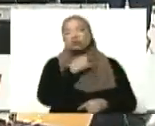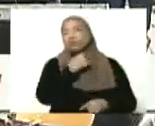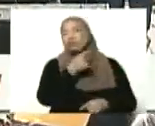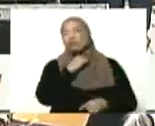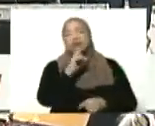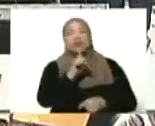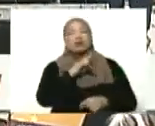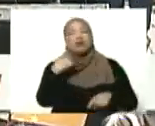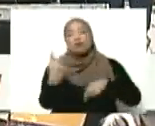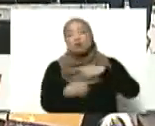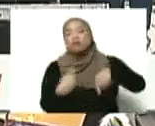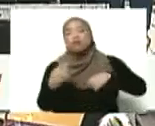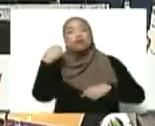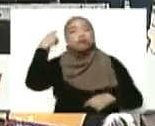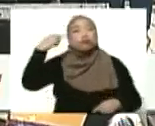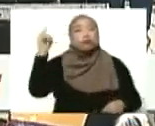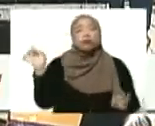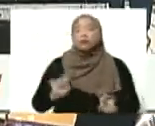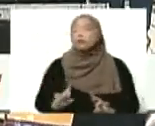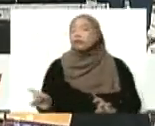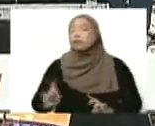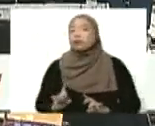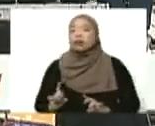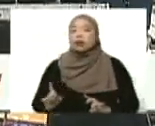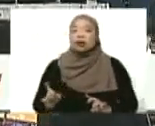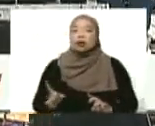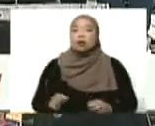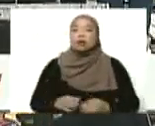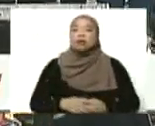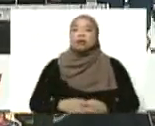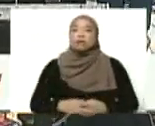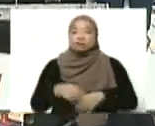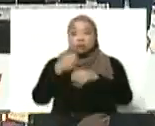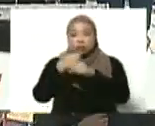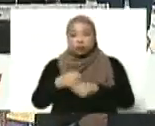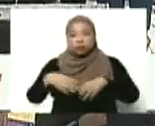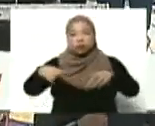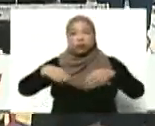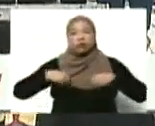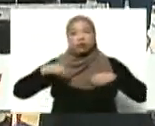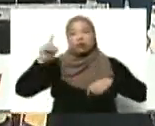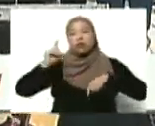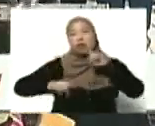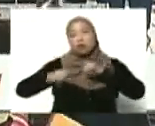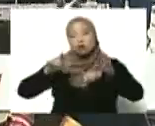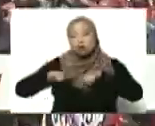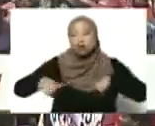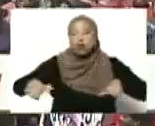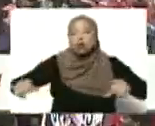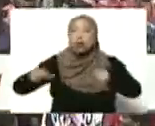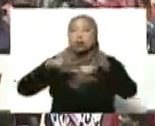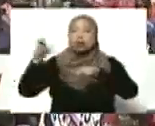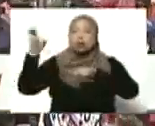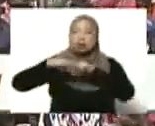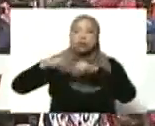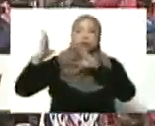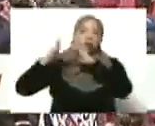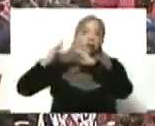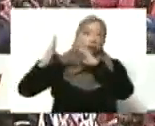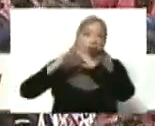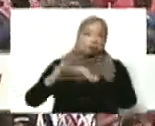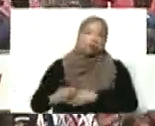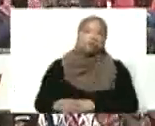Pero por si acaso, reitero mi compromiso. Espero que me acepten por ahí en algún lugar. Están con